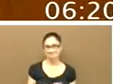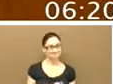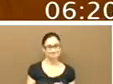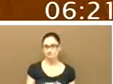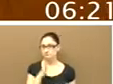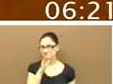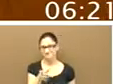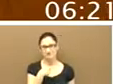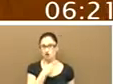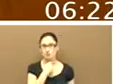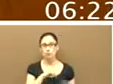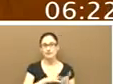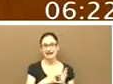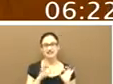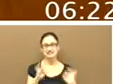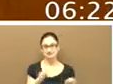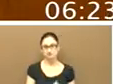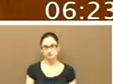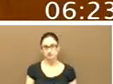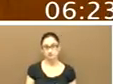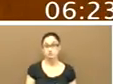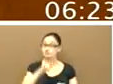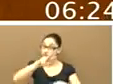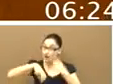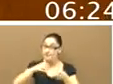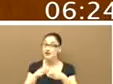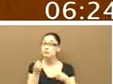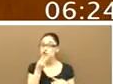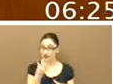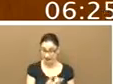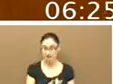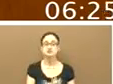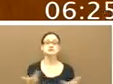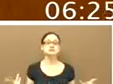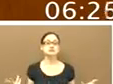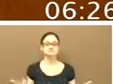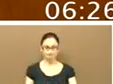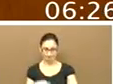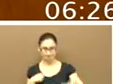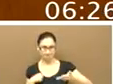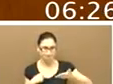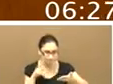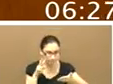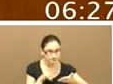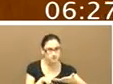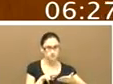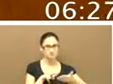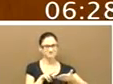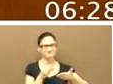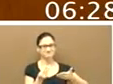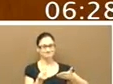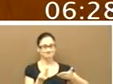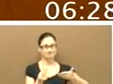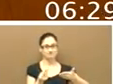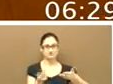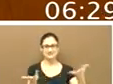mecanismos que yo pudiera aceptar. Me paso a las enmiendas del Partido Socialista, que está, bueno, bastante… no ha buscado